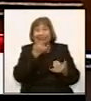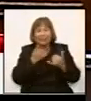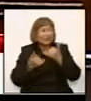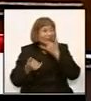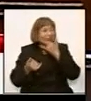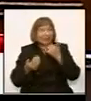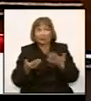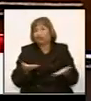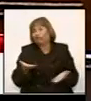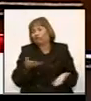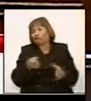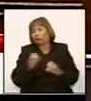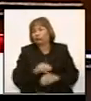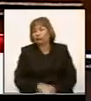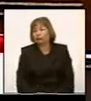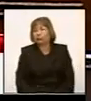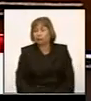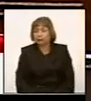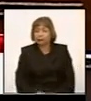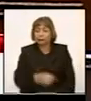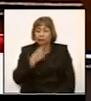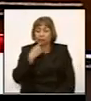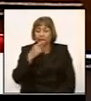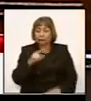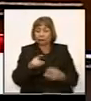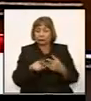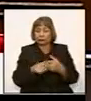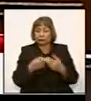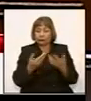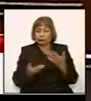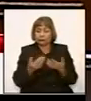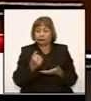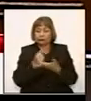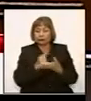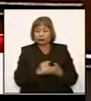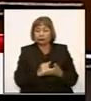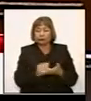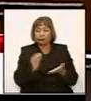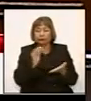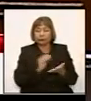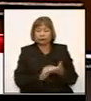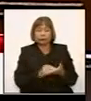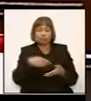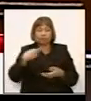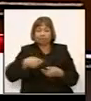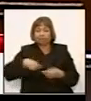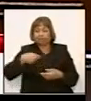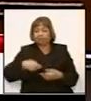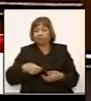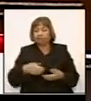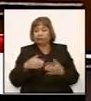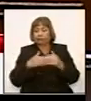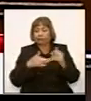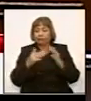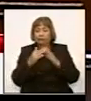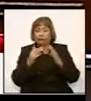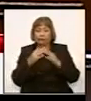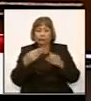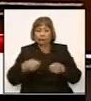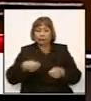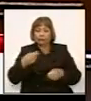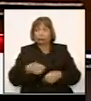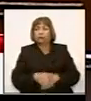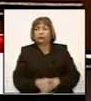con estos casos. Esta iniciativa, además, presidente, va a ayudar para que haya más inversiones en edificios o departamentos por